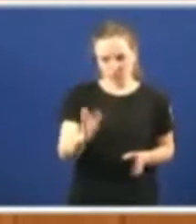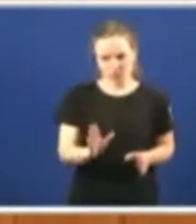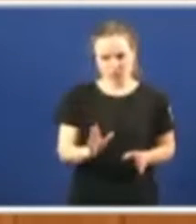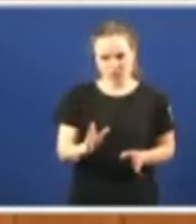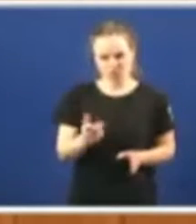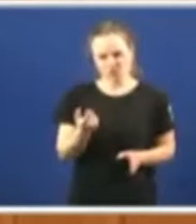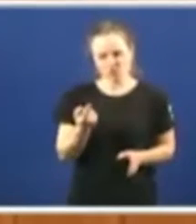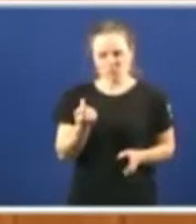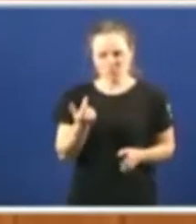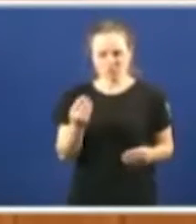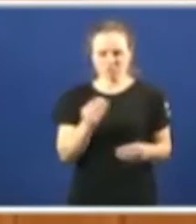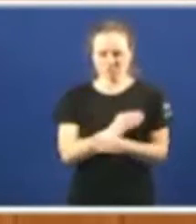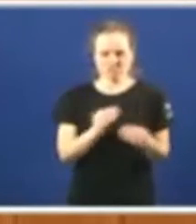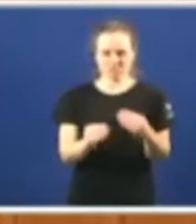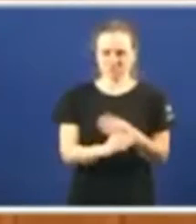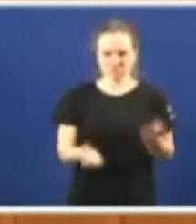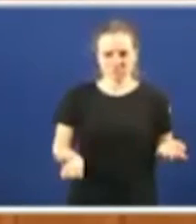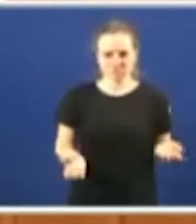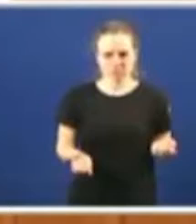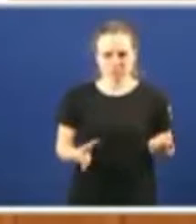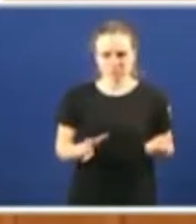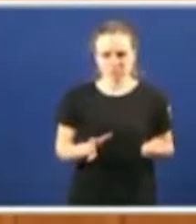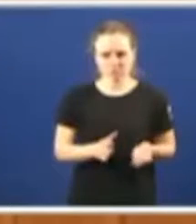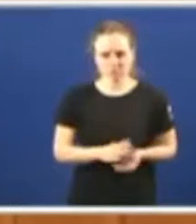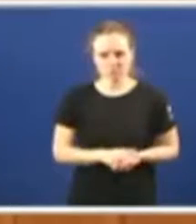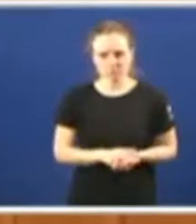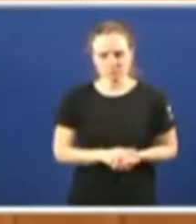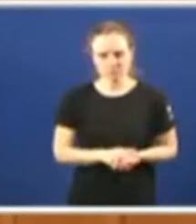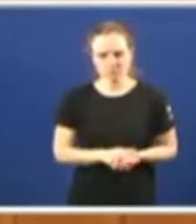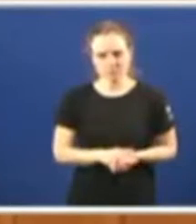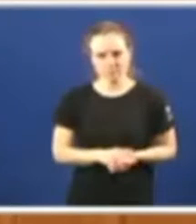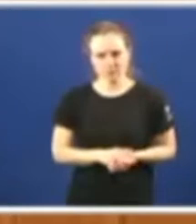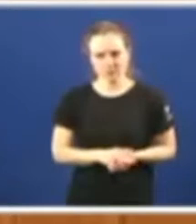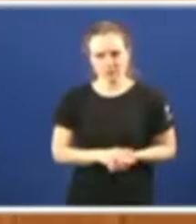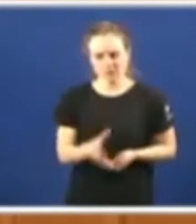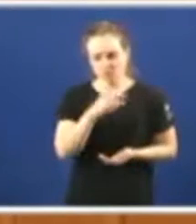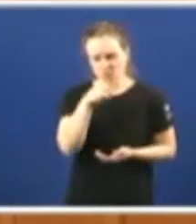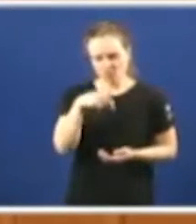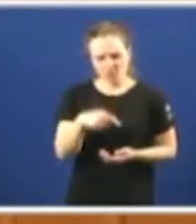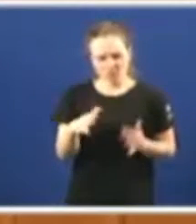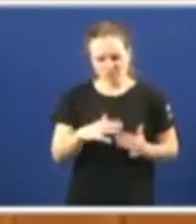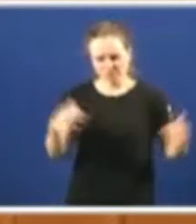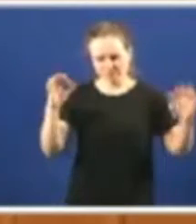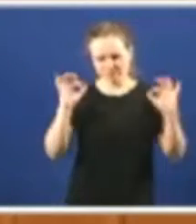están un pouco fora de lugar despois do pleno que levamos vivindo hoxe. Despois,